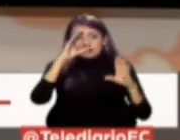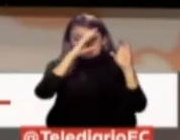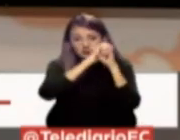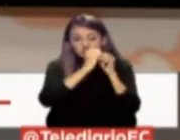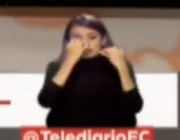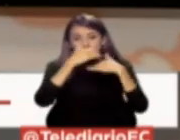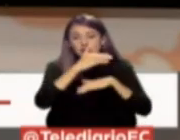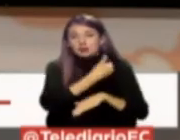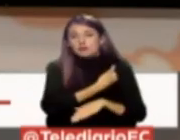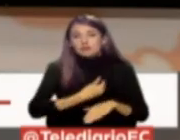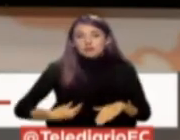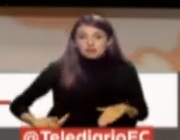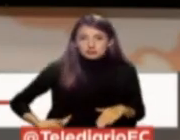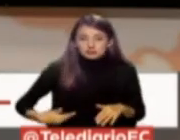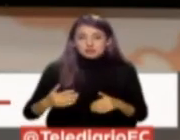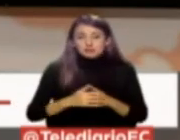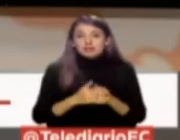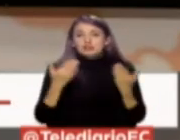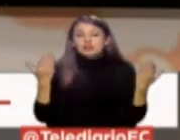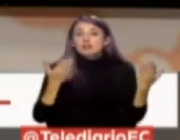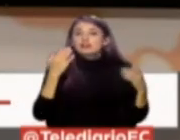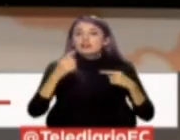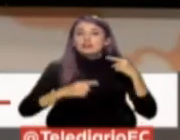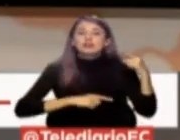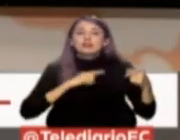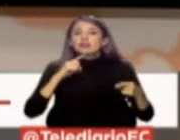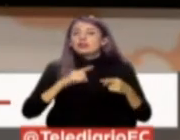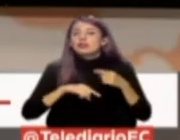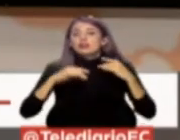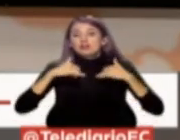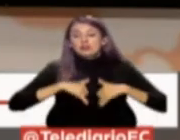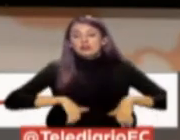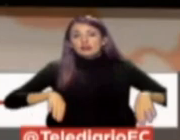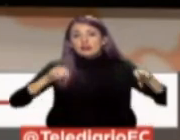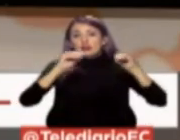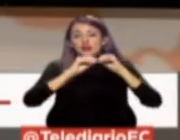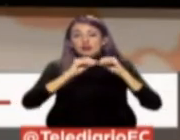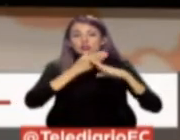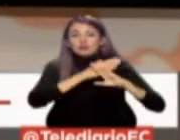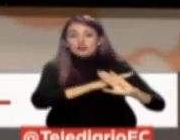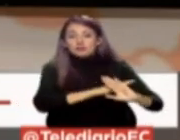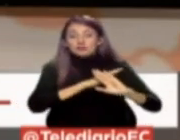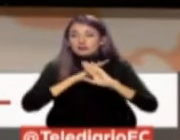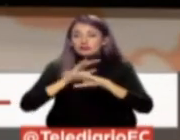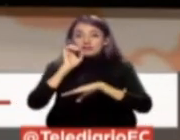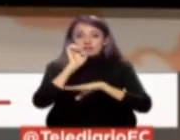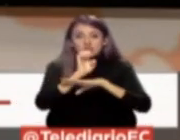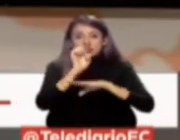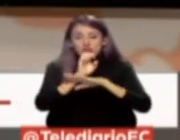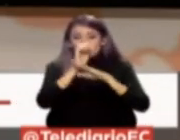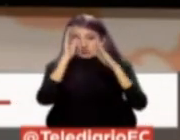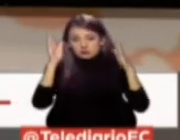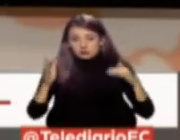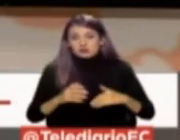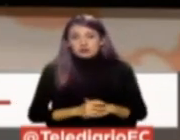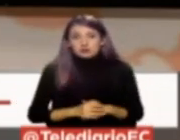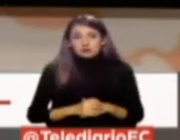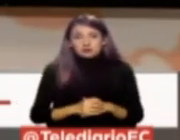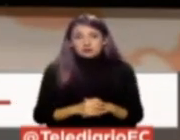presidente de la República tuvo un pronunciamiento claro y conciso en términos de que va a defender a los ecuatorianos y a los extranjeros que